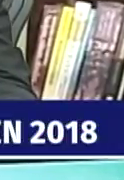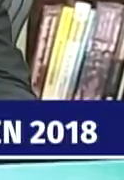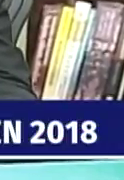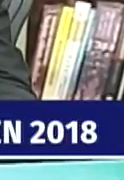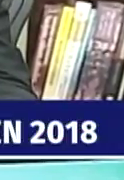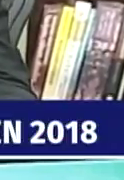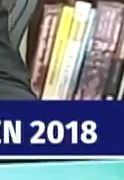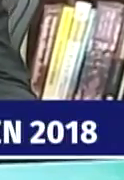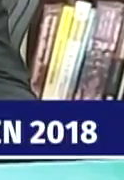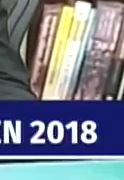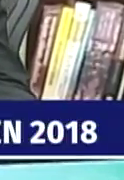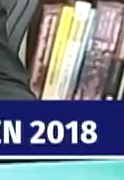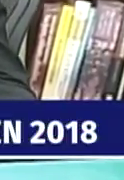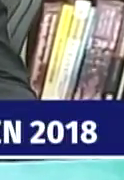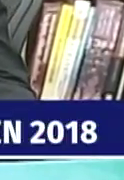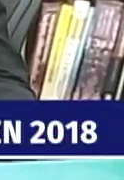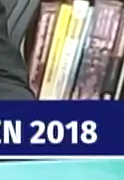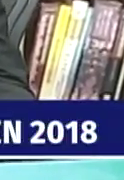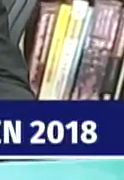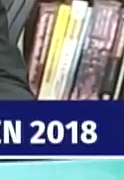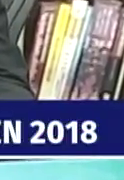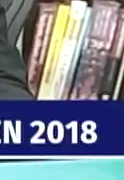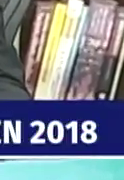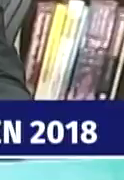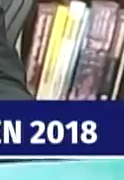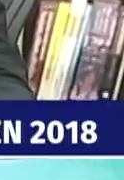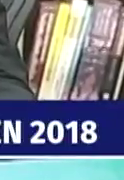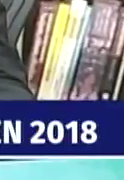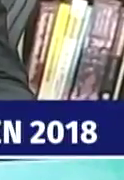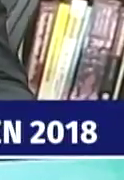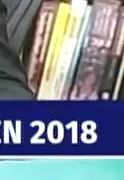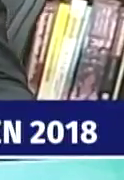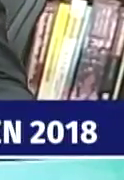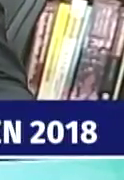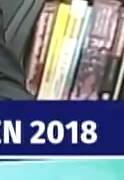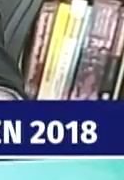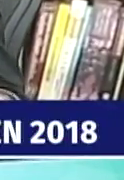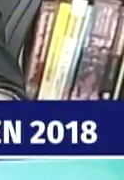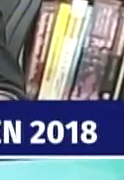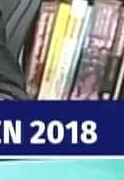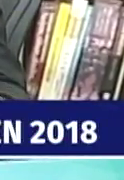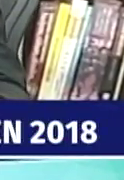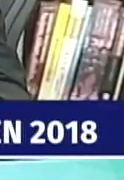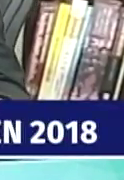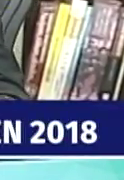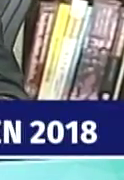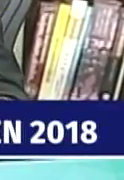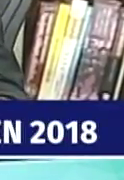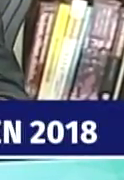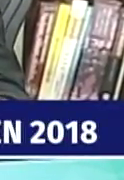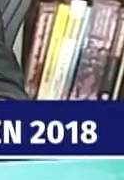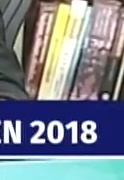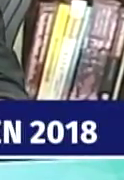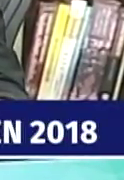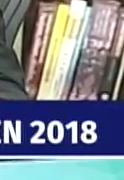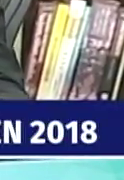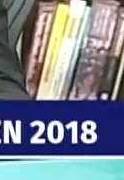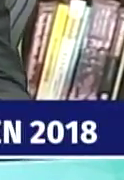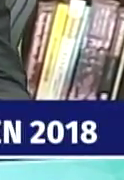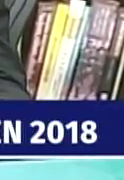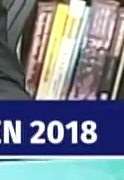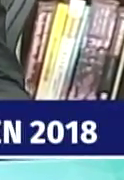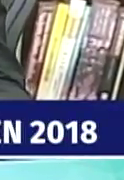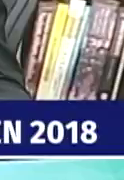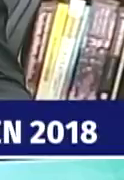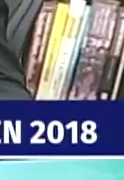Libro de Venezuela, la FILBEN 2018. Una feria que nació en revolución y se mantiene a pesar de